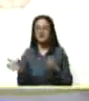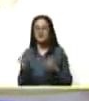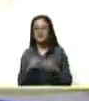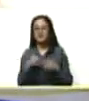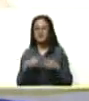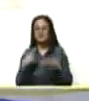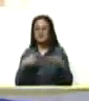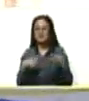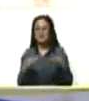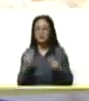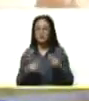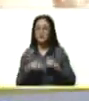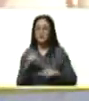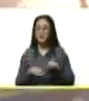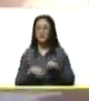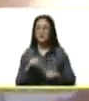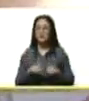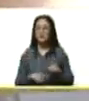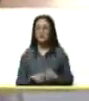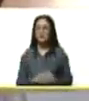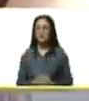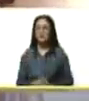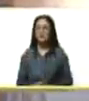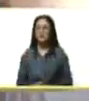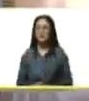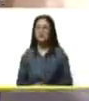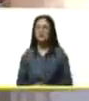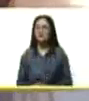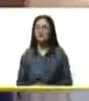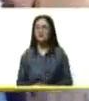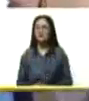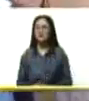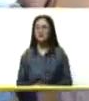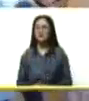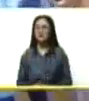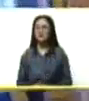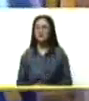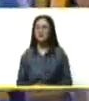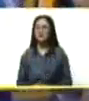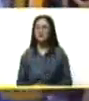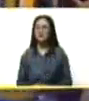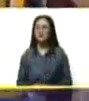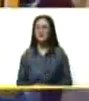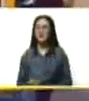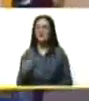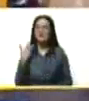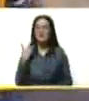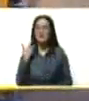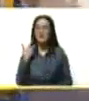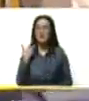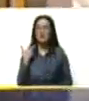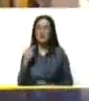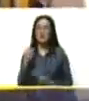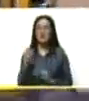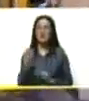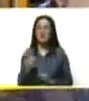Ah, entonces, los victimarios, los